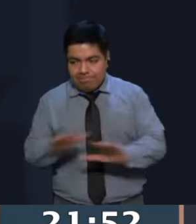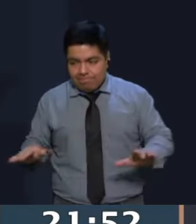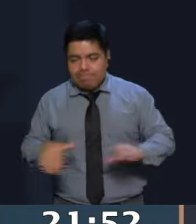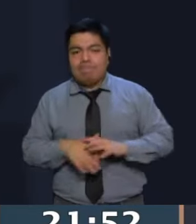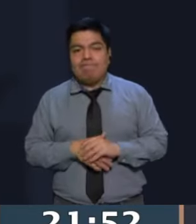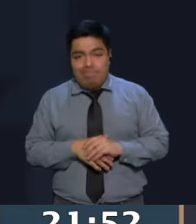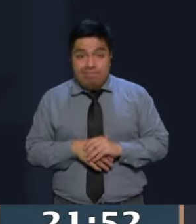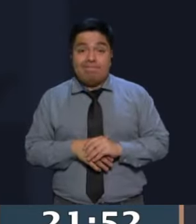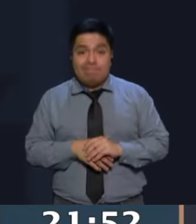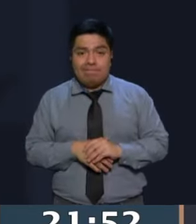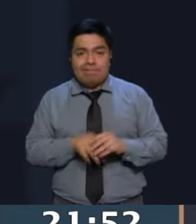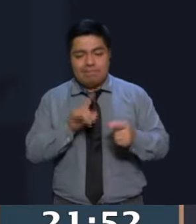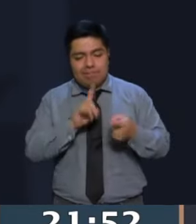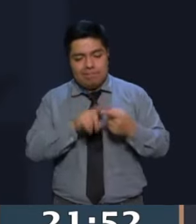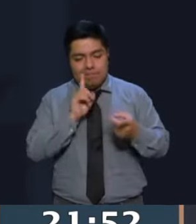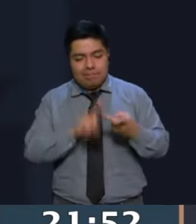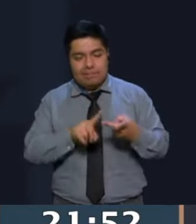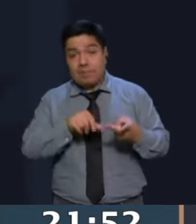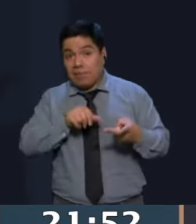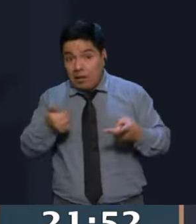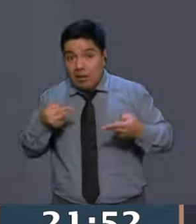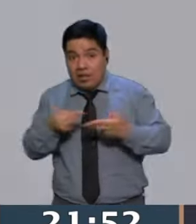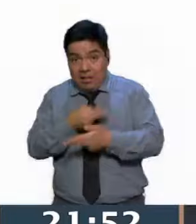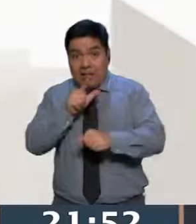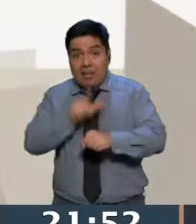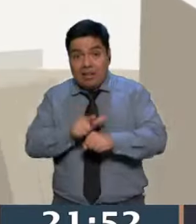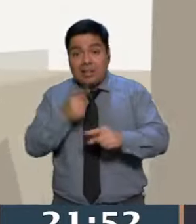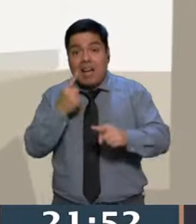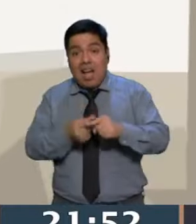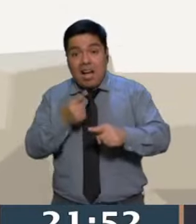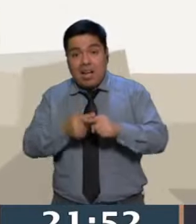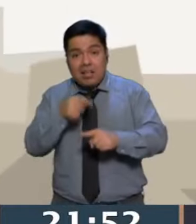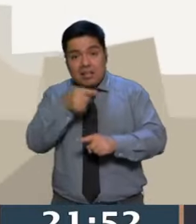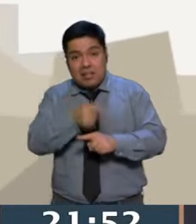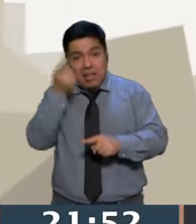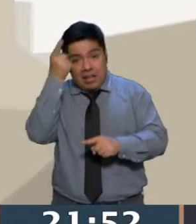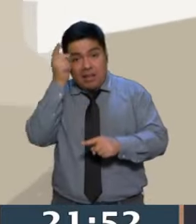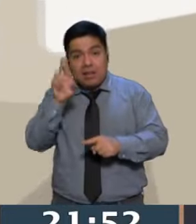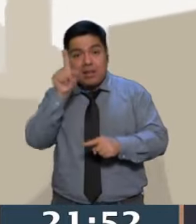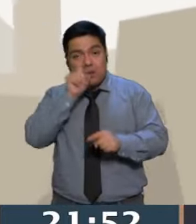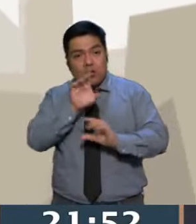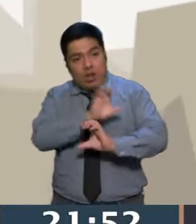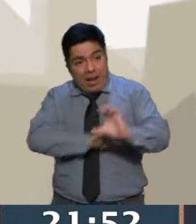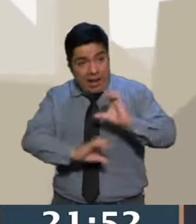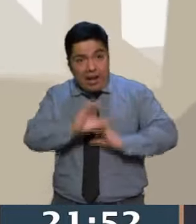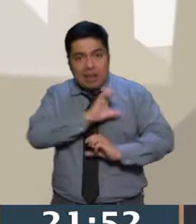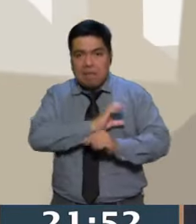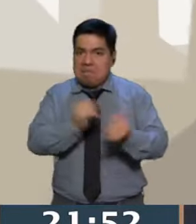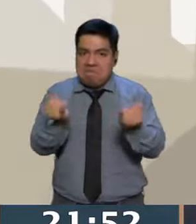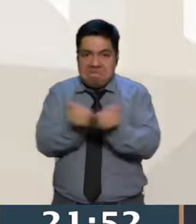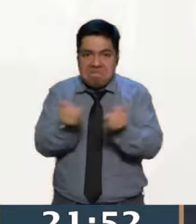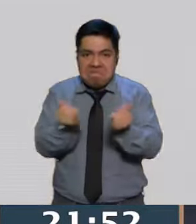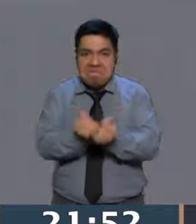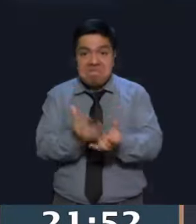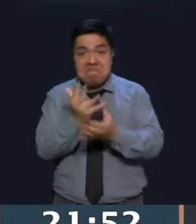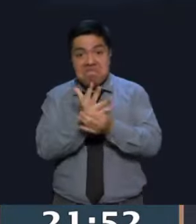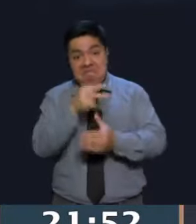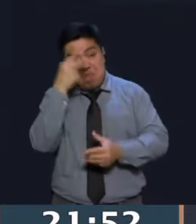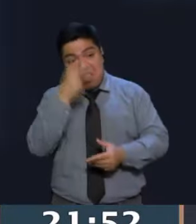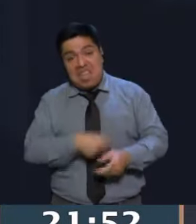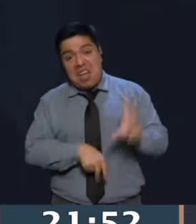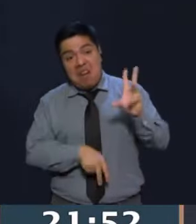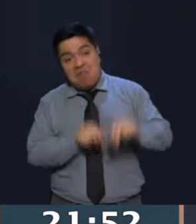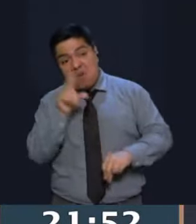por nacimiento. Y a la que también le quieren quitar la nacionalidad mexicana es a Claudia Sheinbaum.